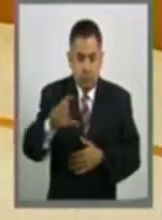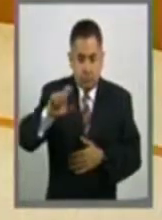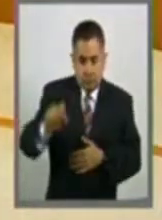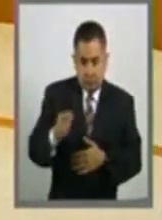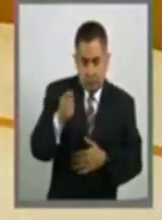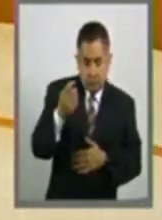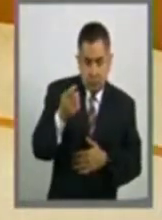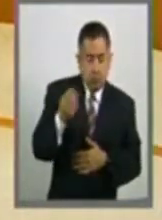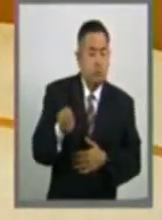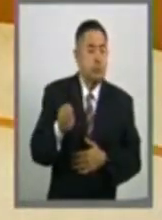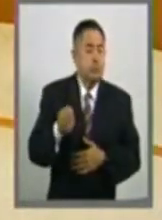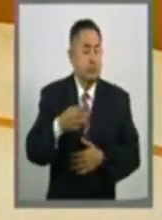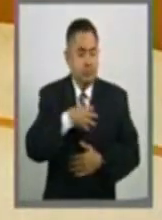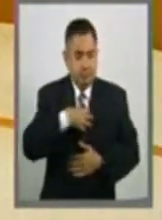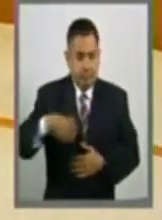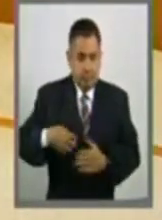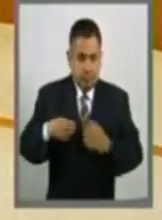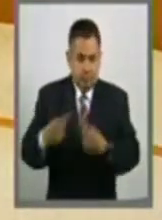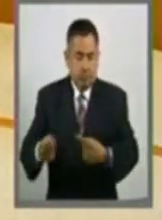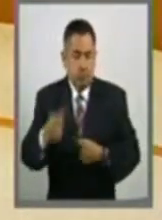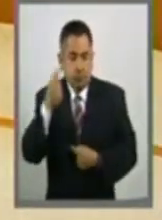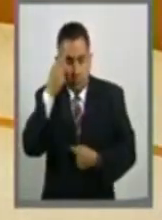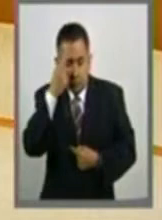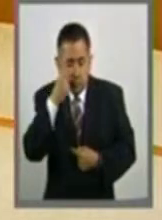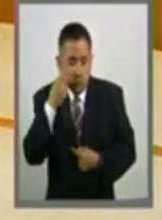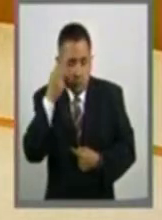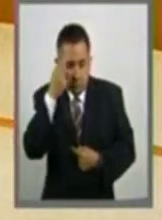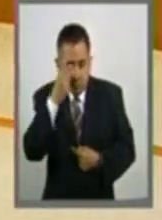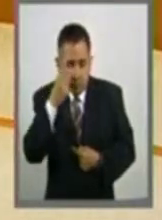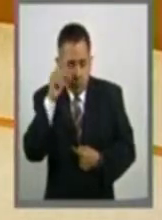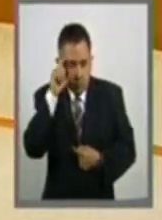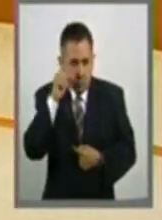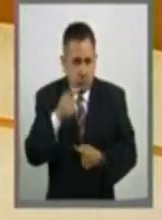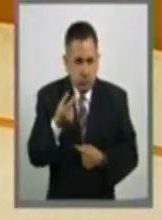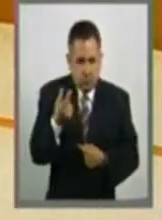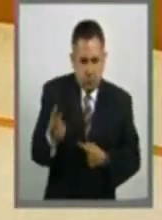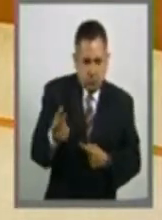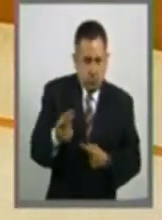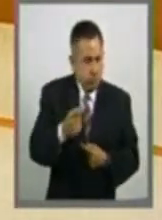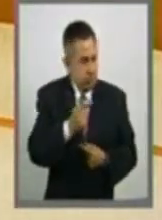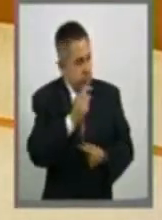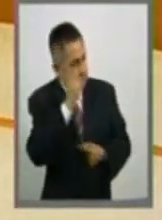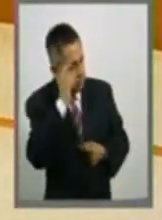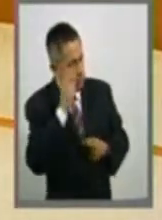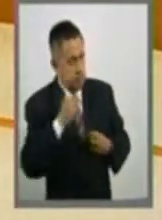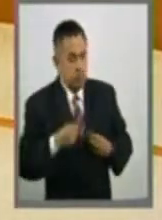53.529 trasplantes de córnea en el periodo de